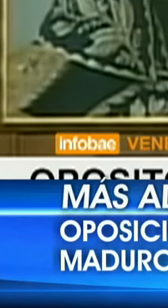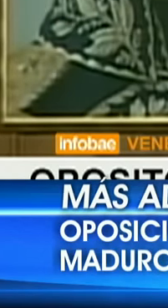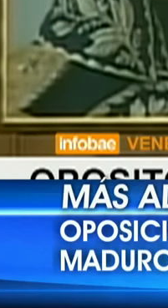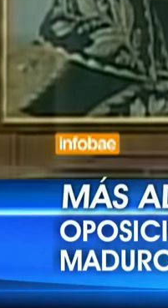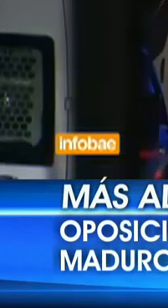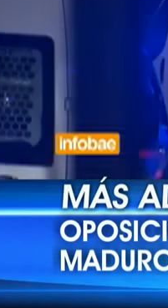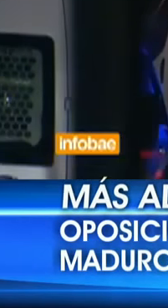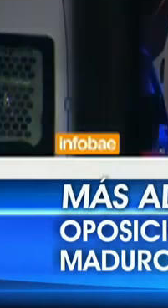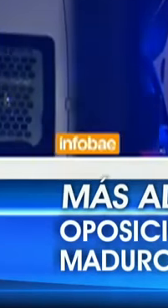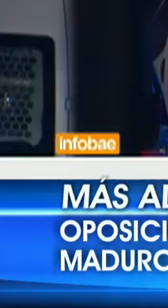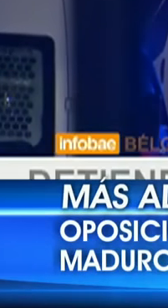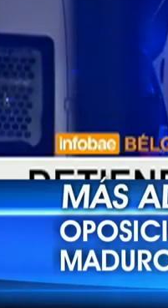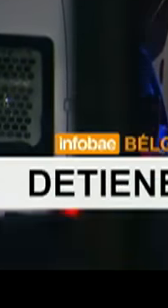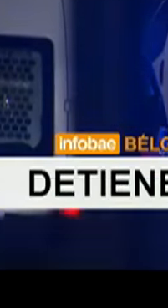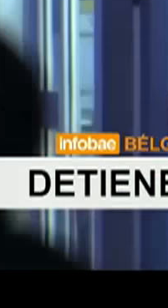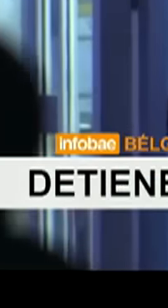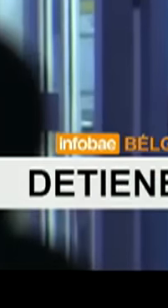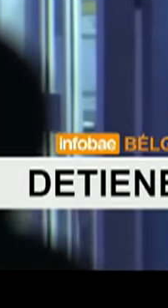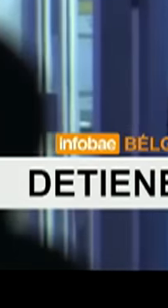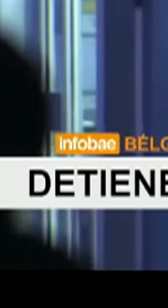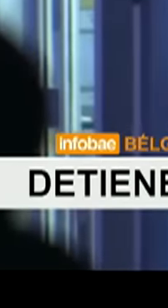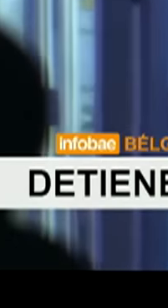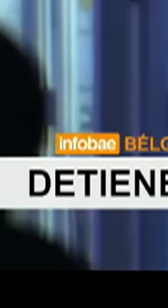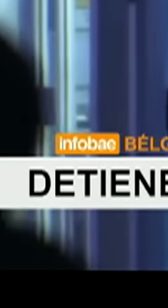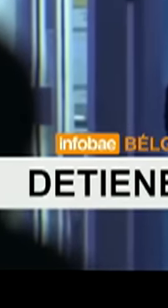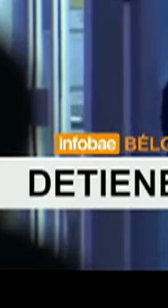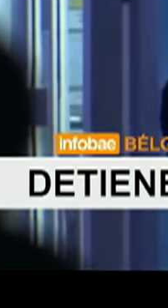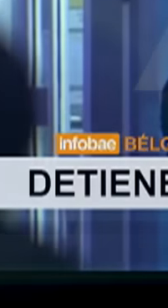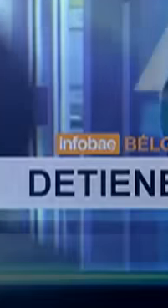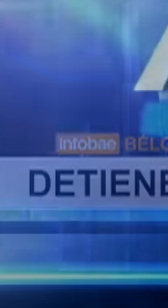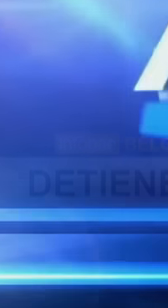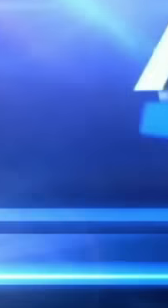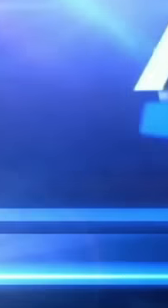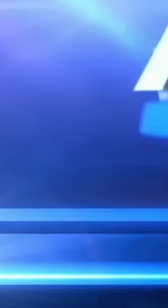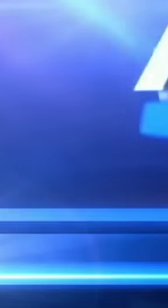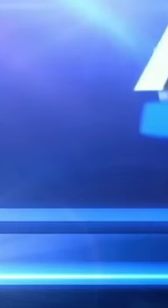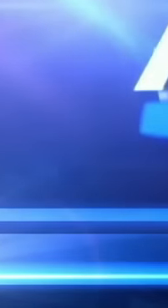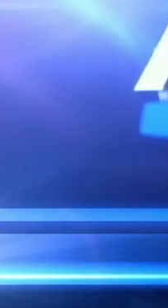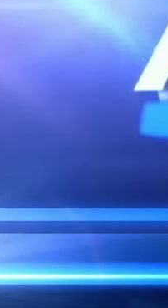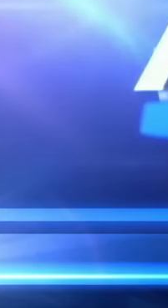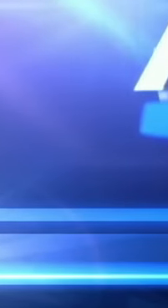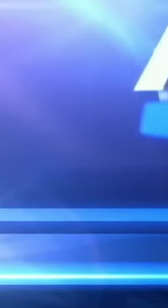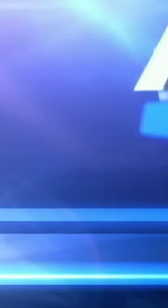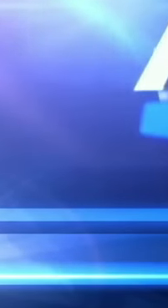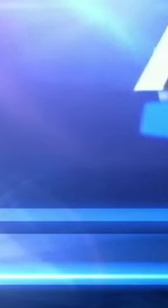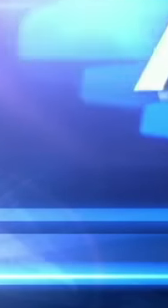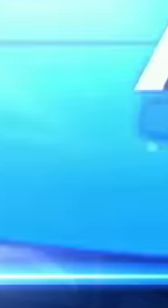otras informaciones a retornar en este, el primer noticiero de la comunidad.